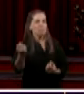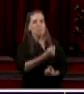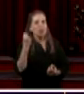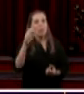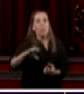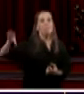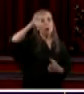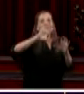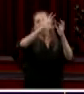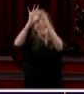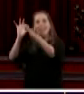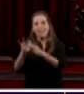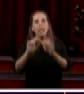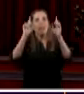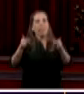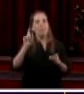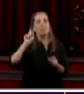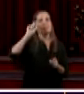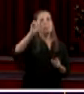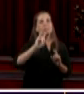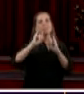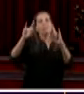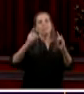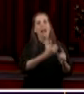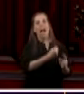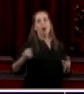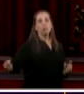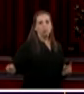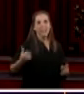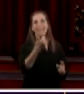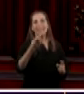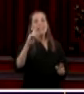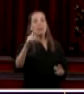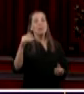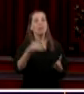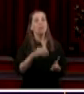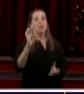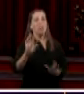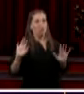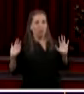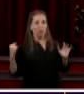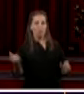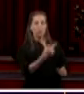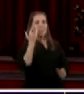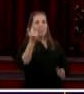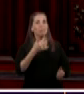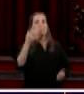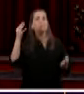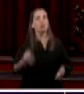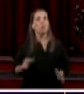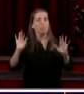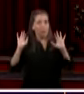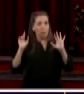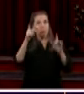semana anterior la foto con los radicales toda esa historia El mago del kremlin que vos mencionabas recién si querés el ala